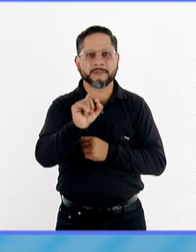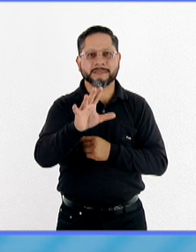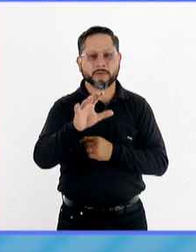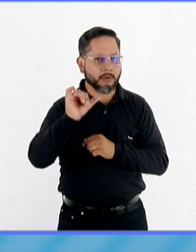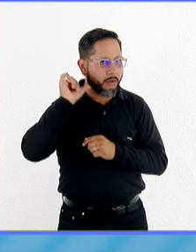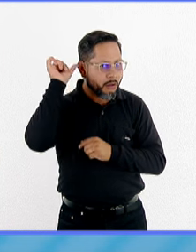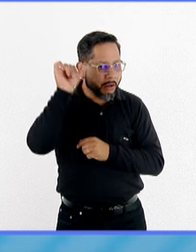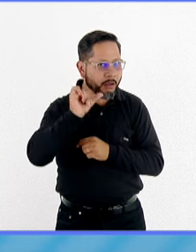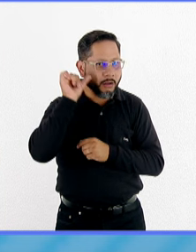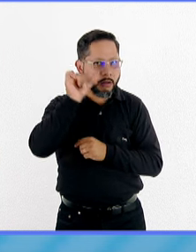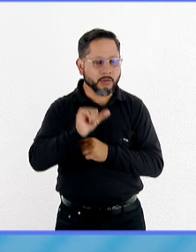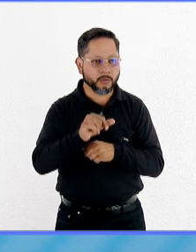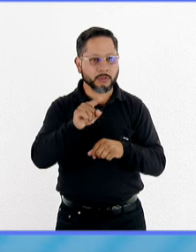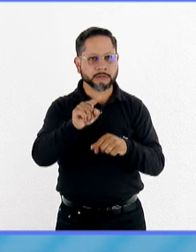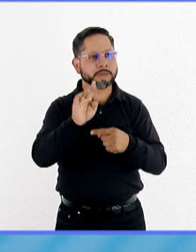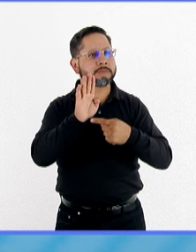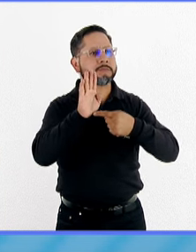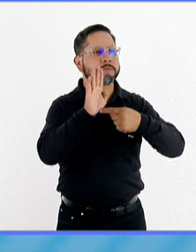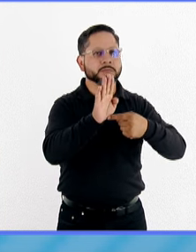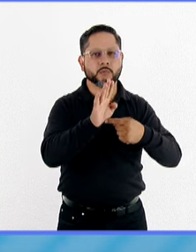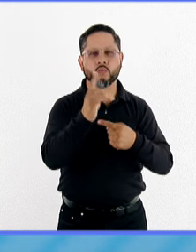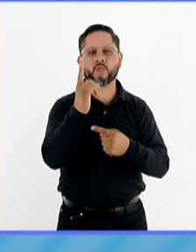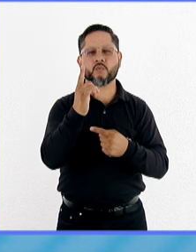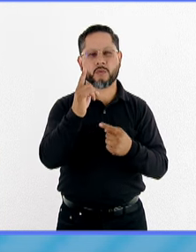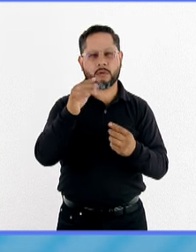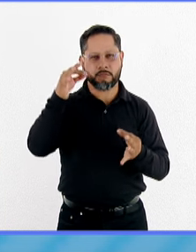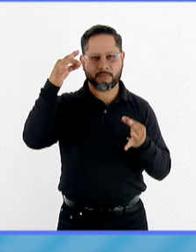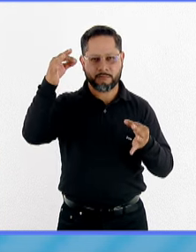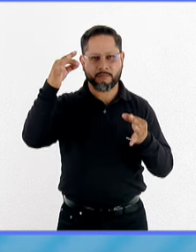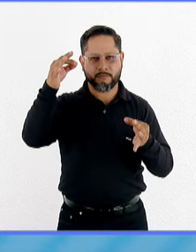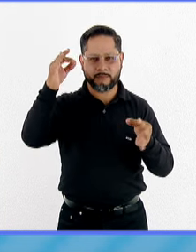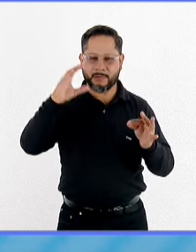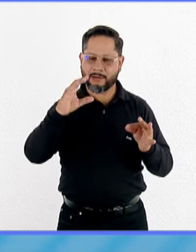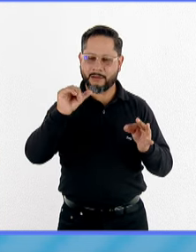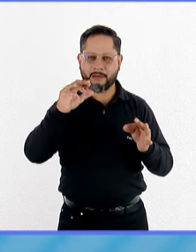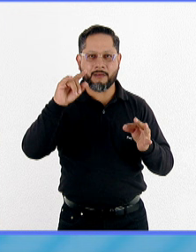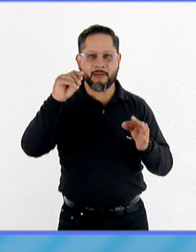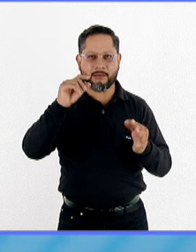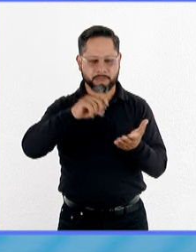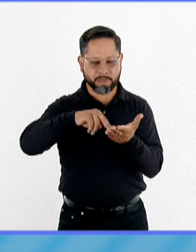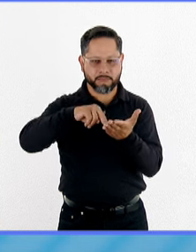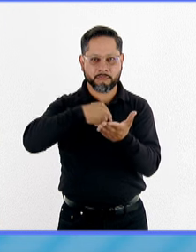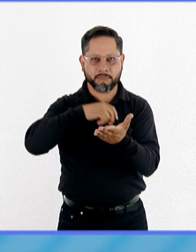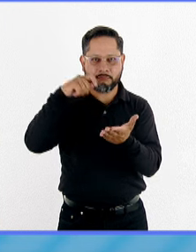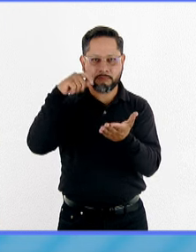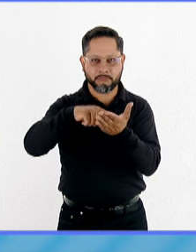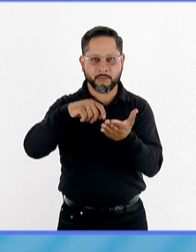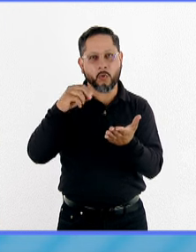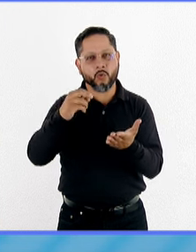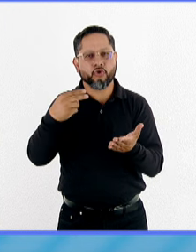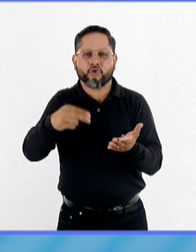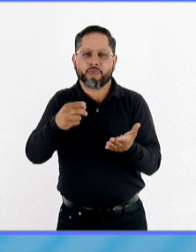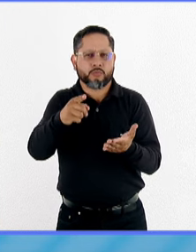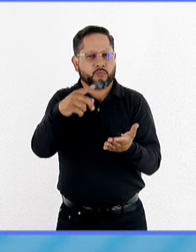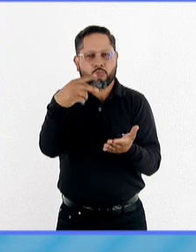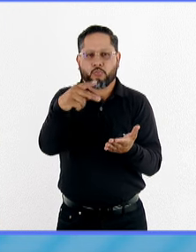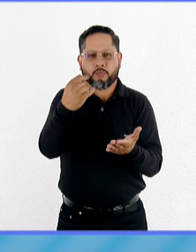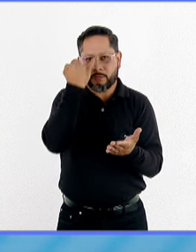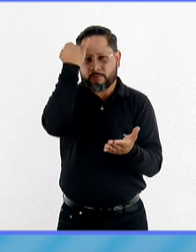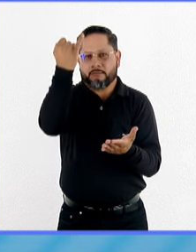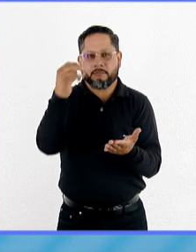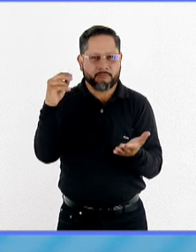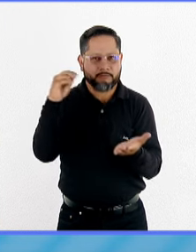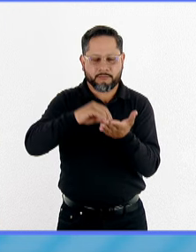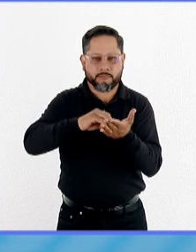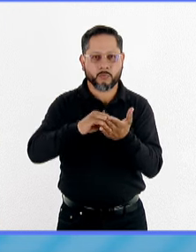de abril y, bueno, debe presentarse en una sola hoja tamaño carta, firmada con el nombre o seudónimo del participante, y